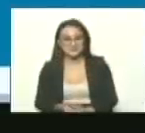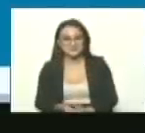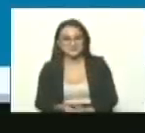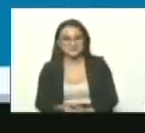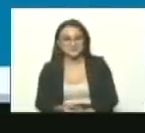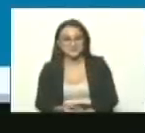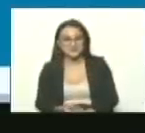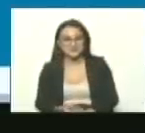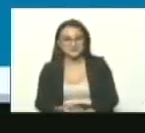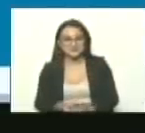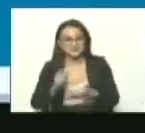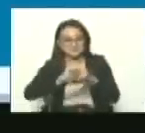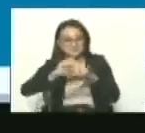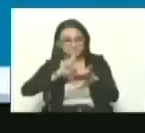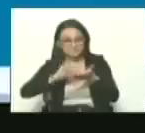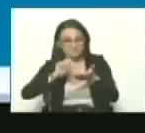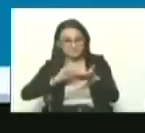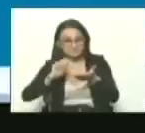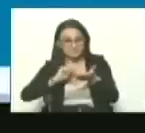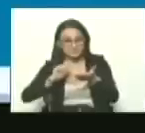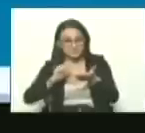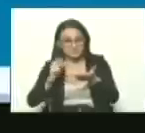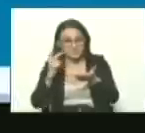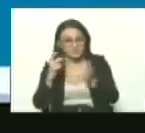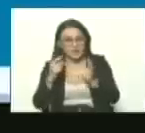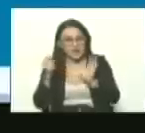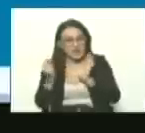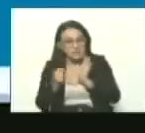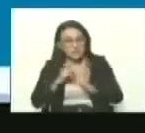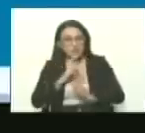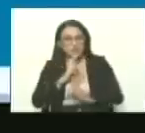tomo nota para acción inmediata.